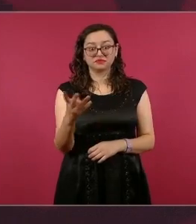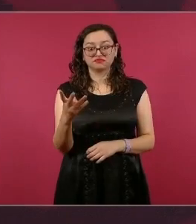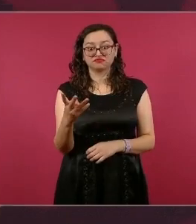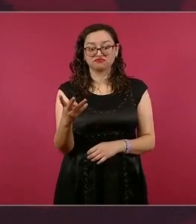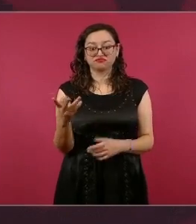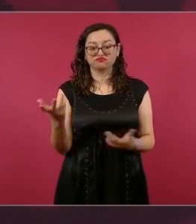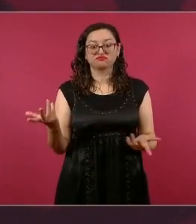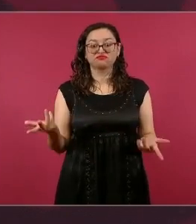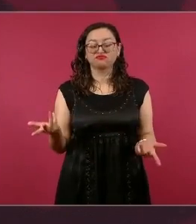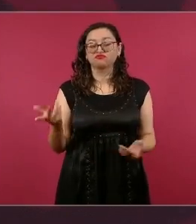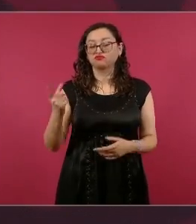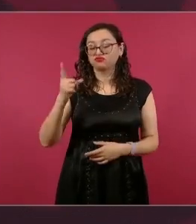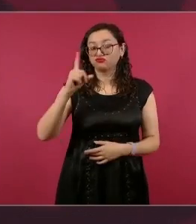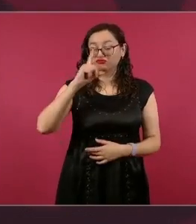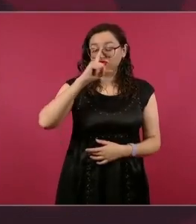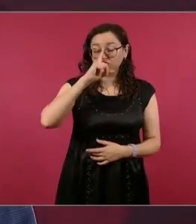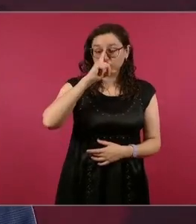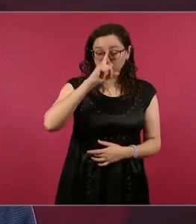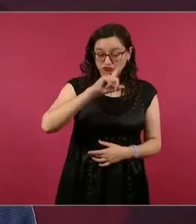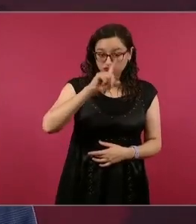pues una recomendación